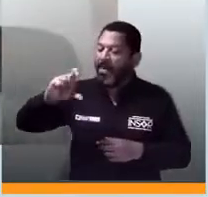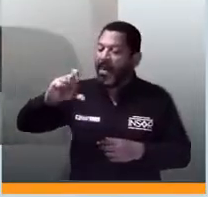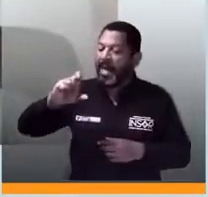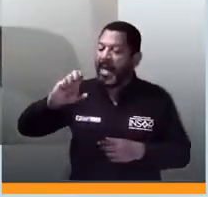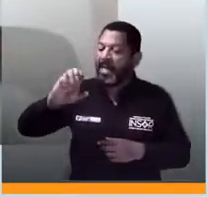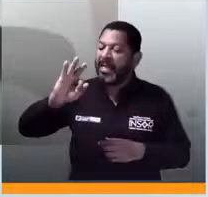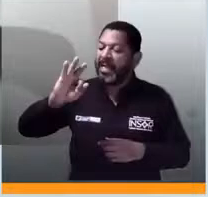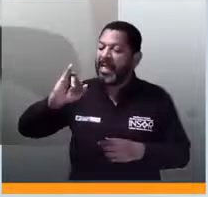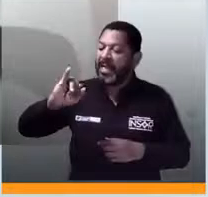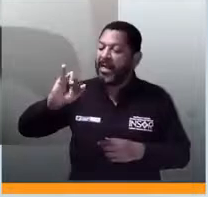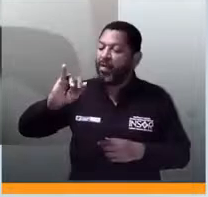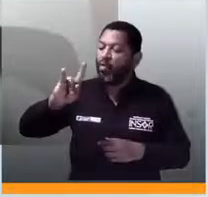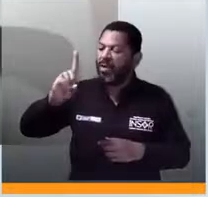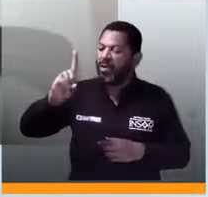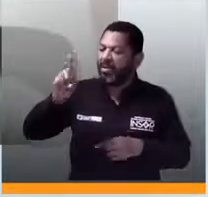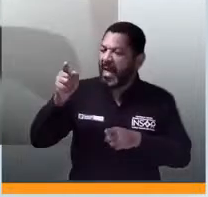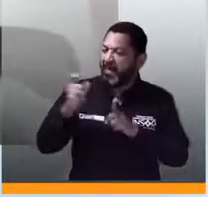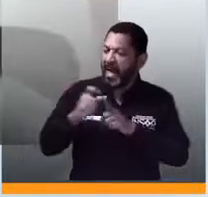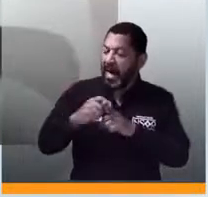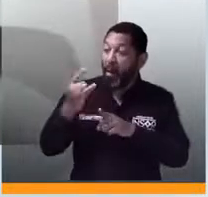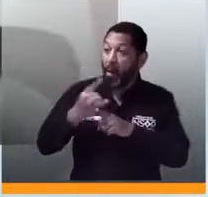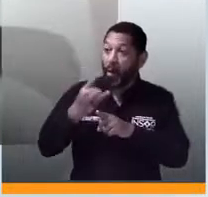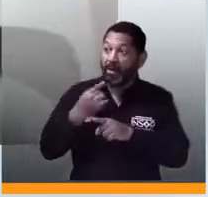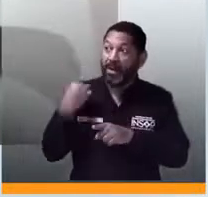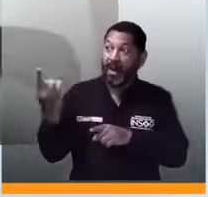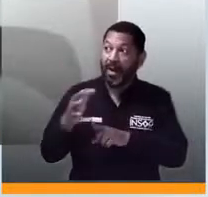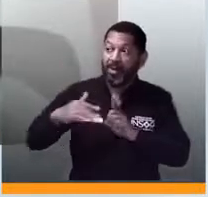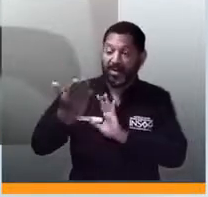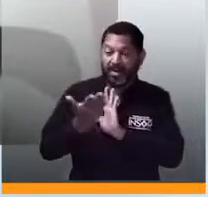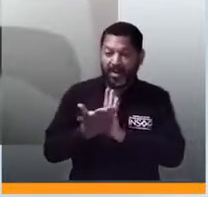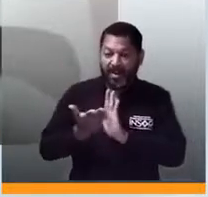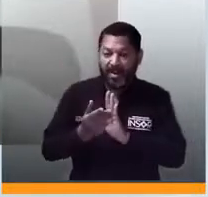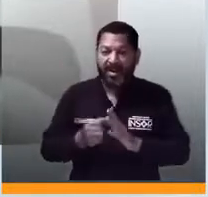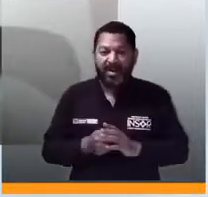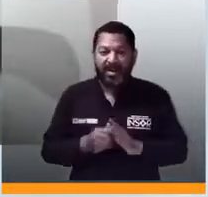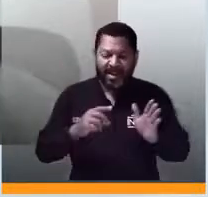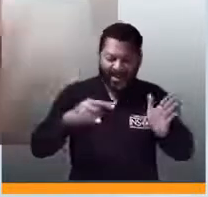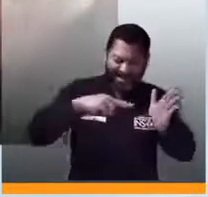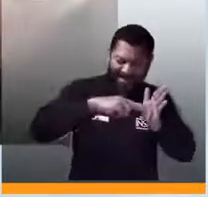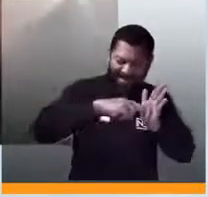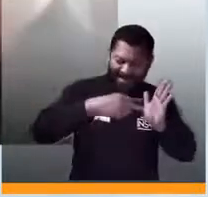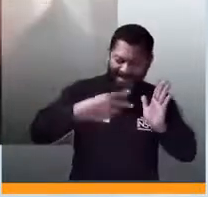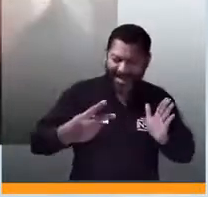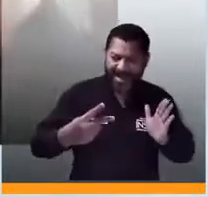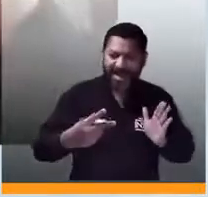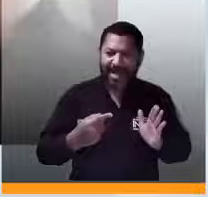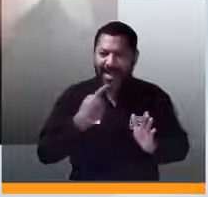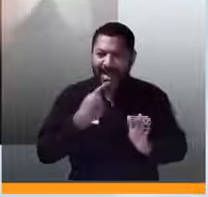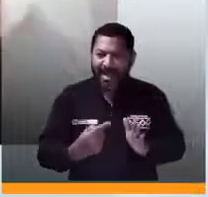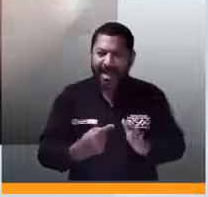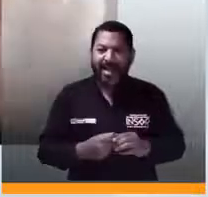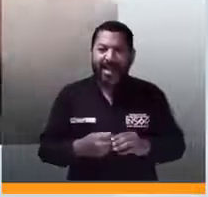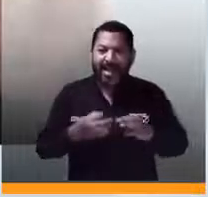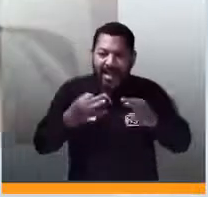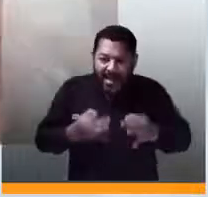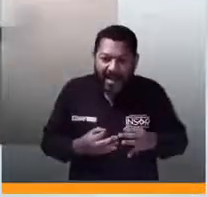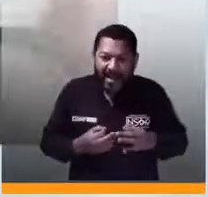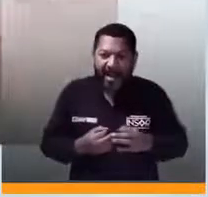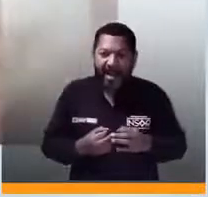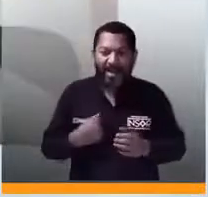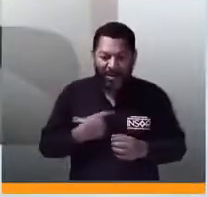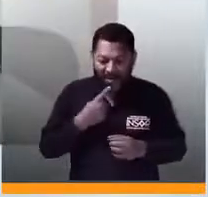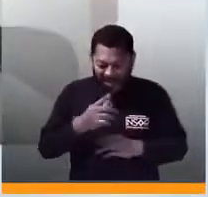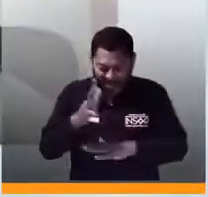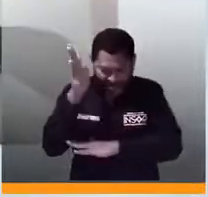nosotros usamos mucho, y cómo esa tecnología, más que fierros, y yo lo digo así siempre en